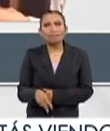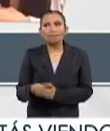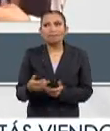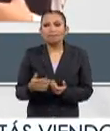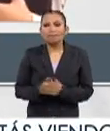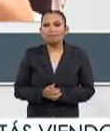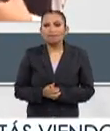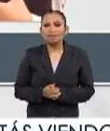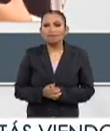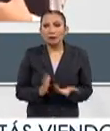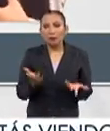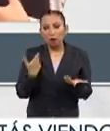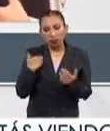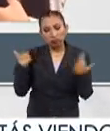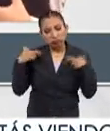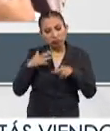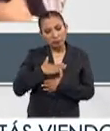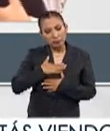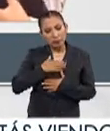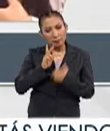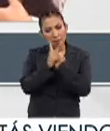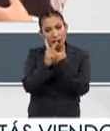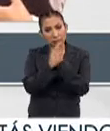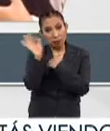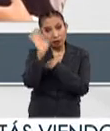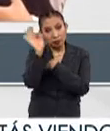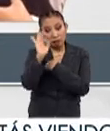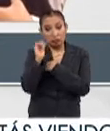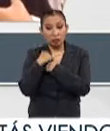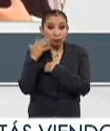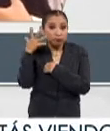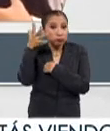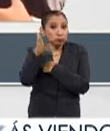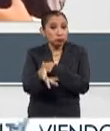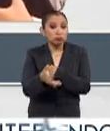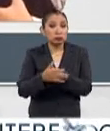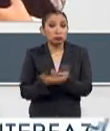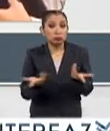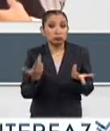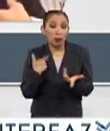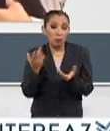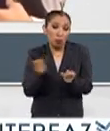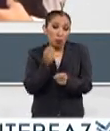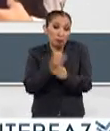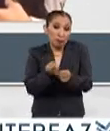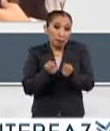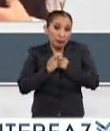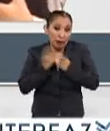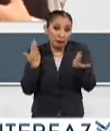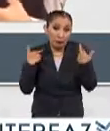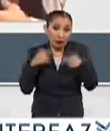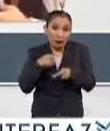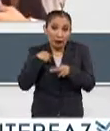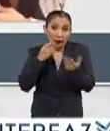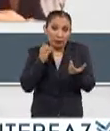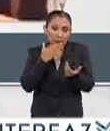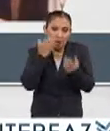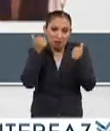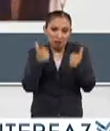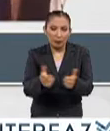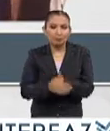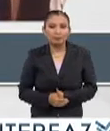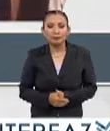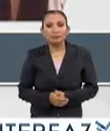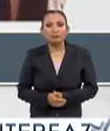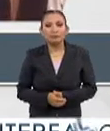pues, representar el país en algún momento que yo, pues, que se me diera la oportunidad de representarlo de la mejor manera